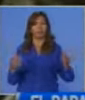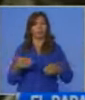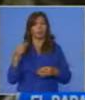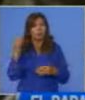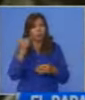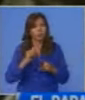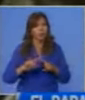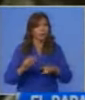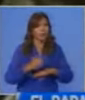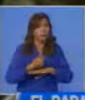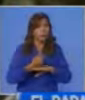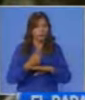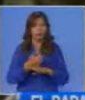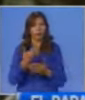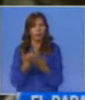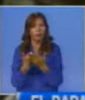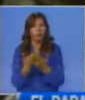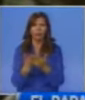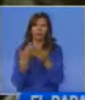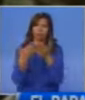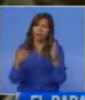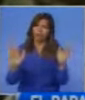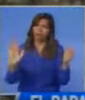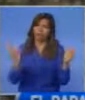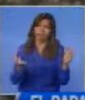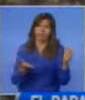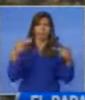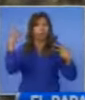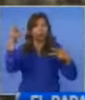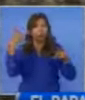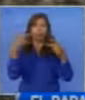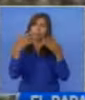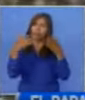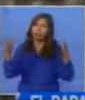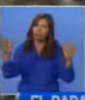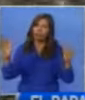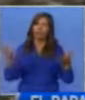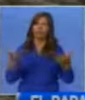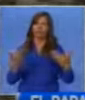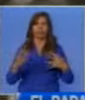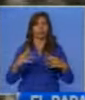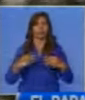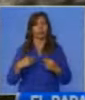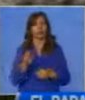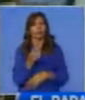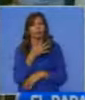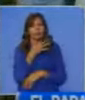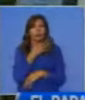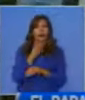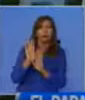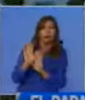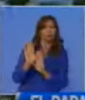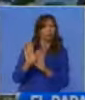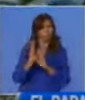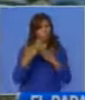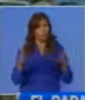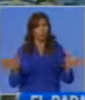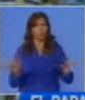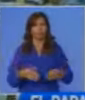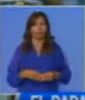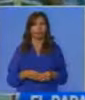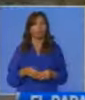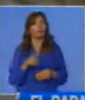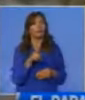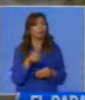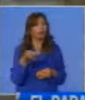los sistemas económicos y los políticos. No tengan miedo. Con el mensaje de Dios